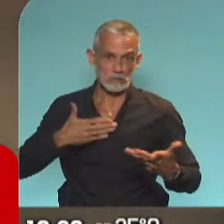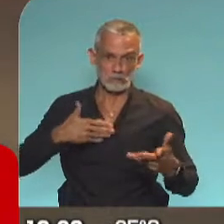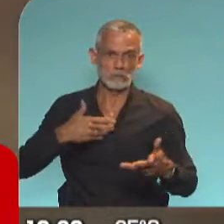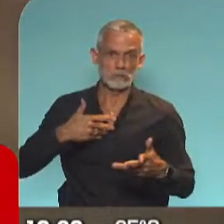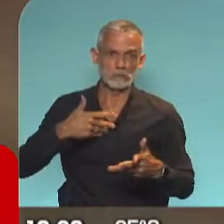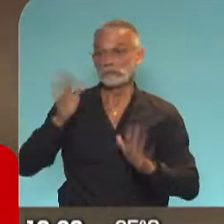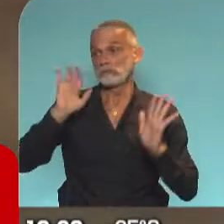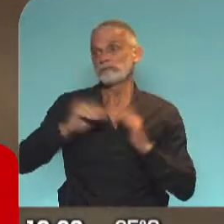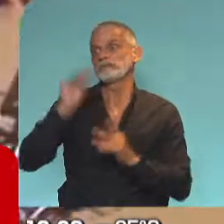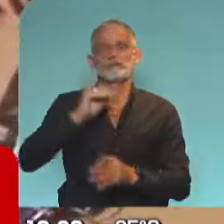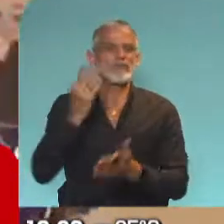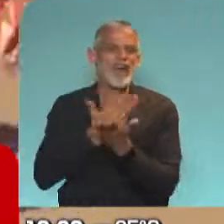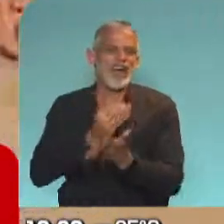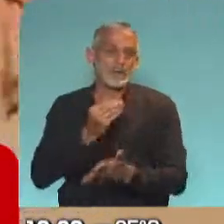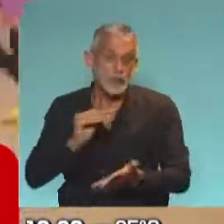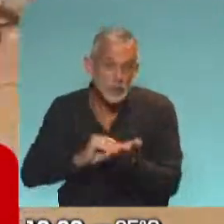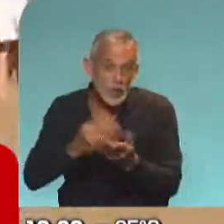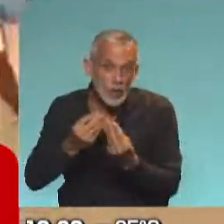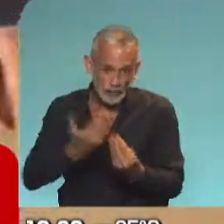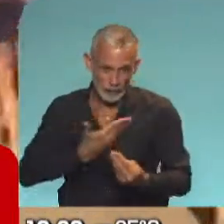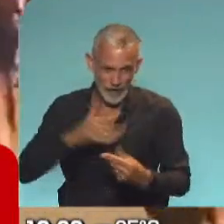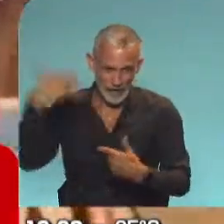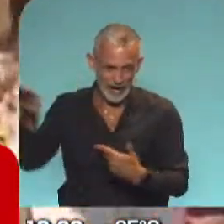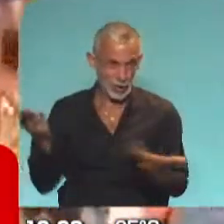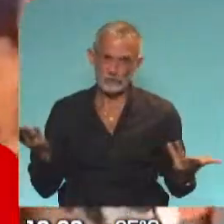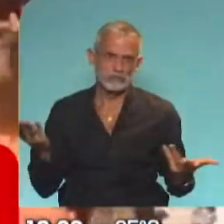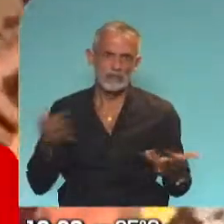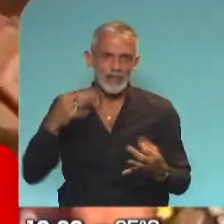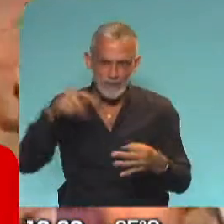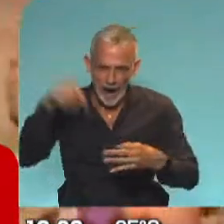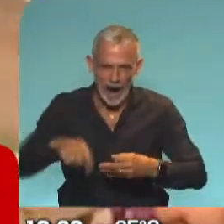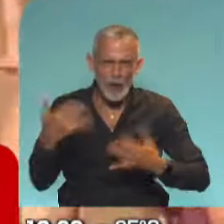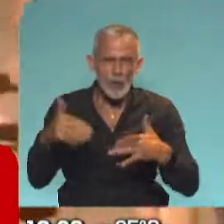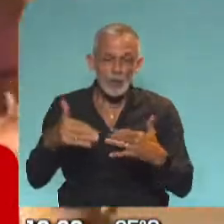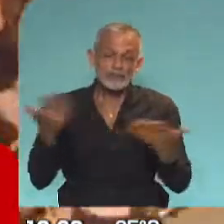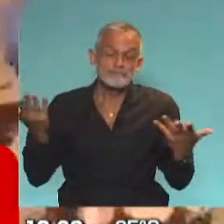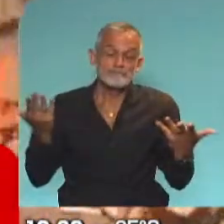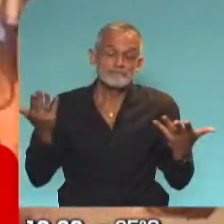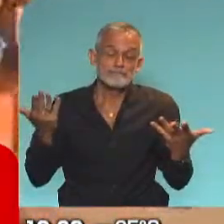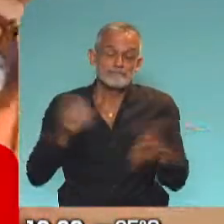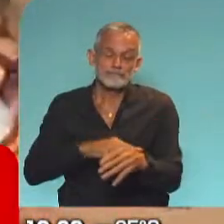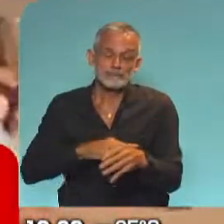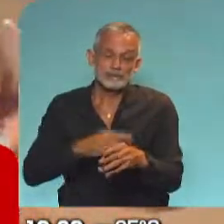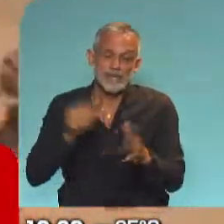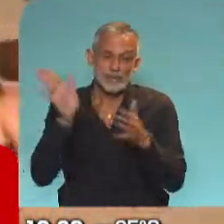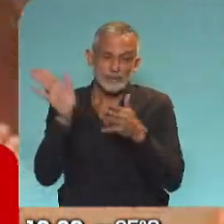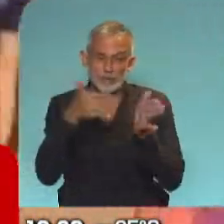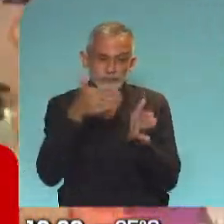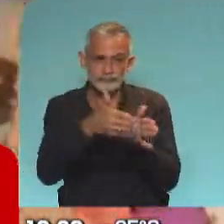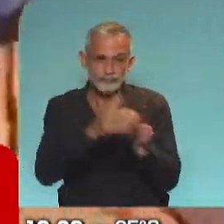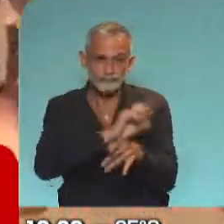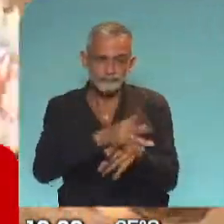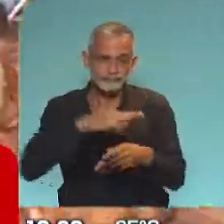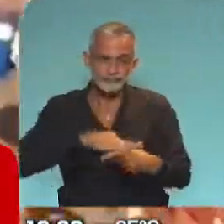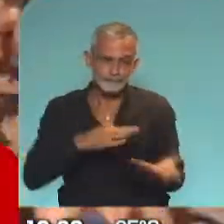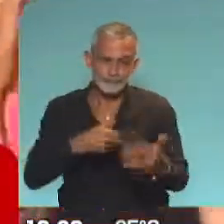y le dan turno para febrero, doctor. No puede febrero, tiene que ser ahora. Entonces, hay ciertas y determinadas cosas que la gente